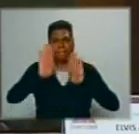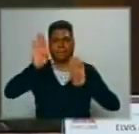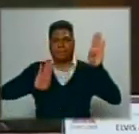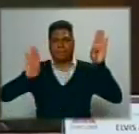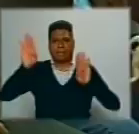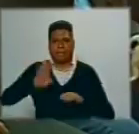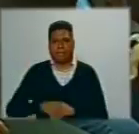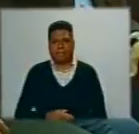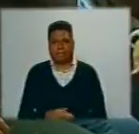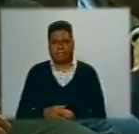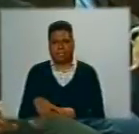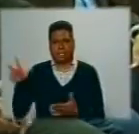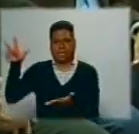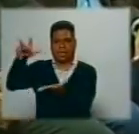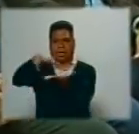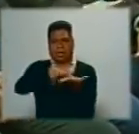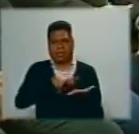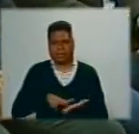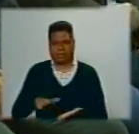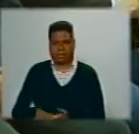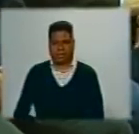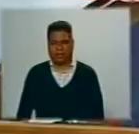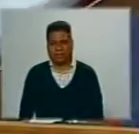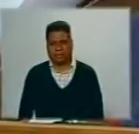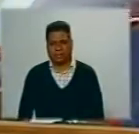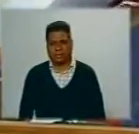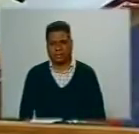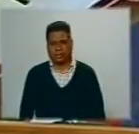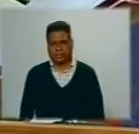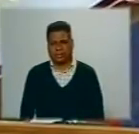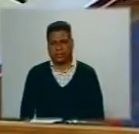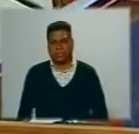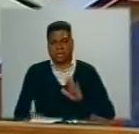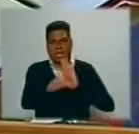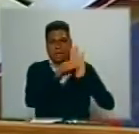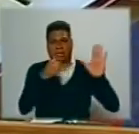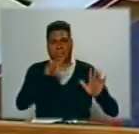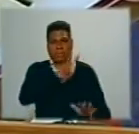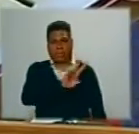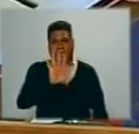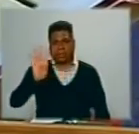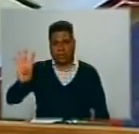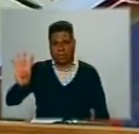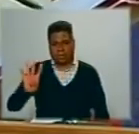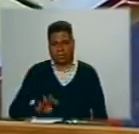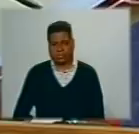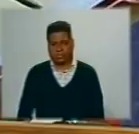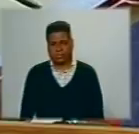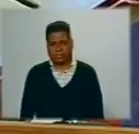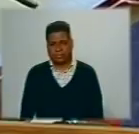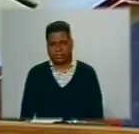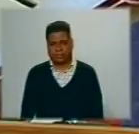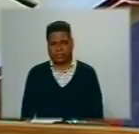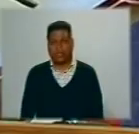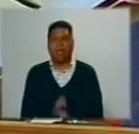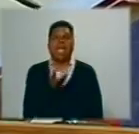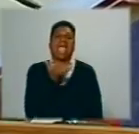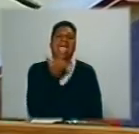acuerdo, aprobado. Siguiente artículo. Artículo 24. Presunción de errores de